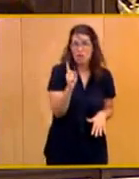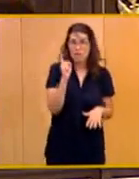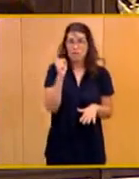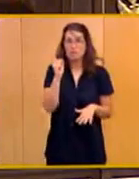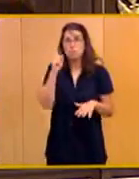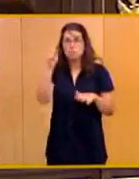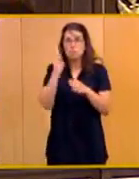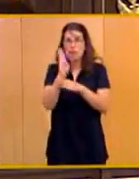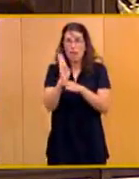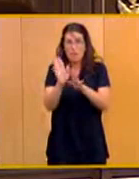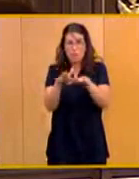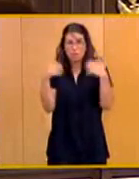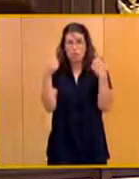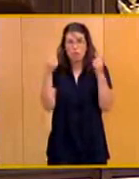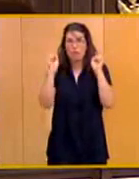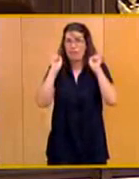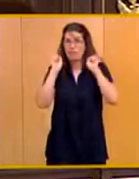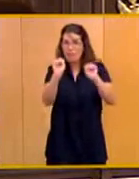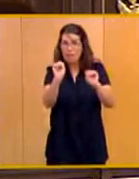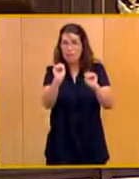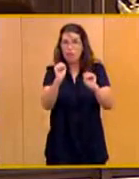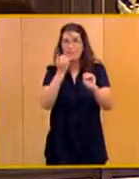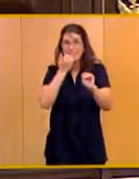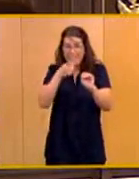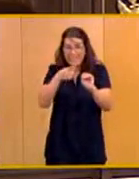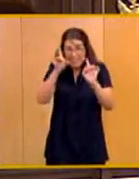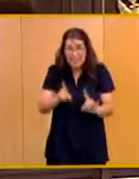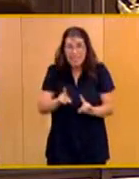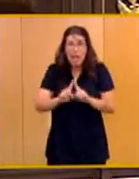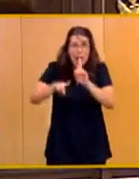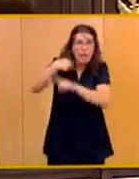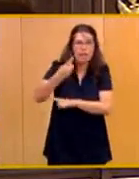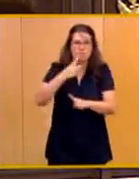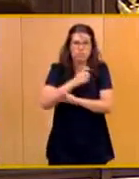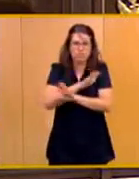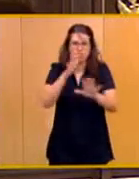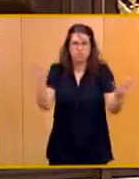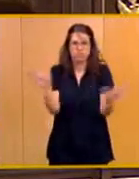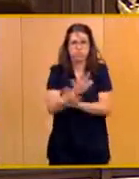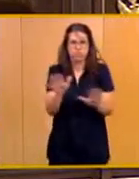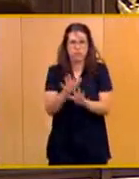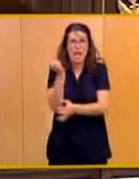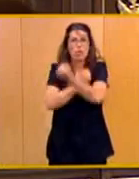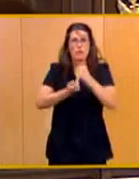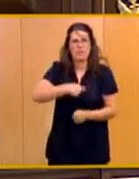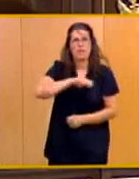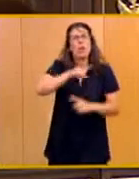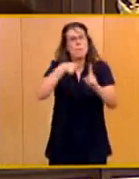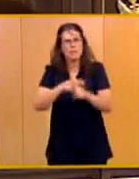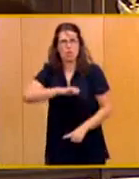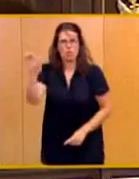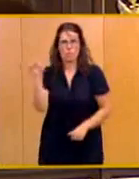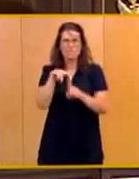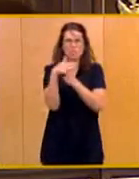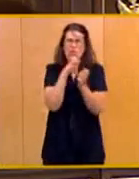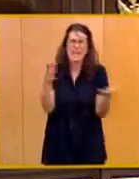Parlamento, hubiera sido una catástrofe para la economía española y para Europa. Y estaríamos en una situación gravísima. Lo sabe muy